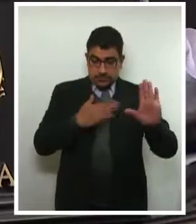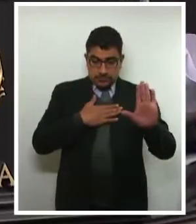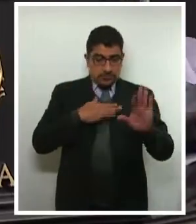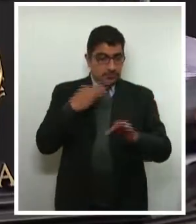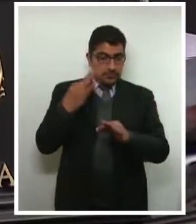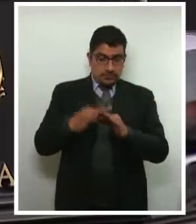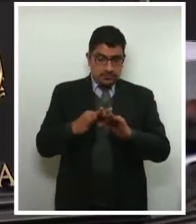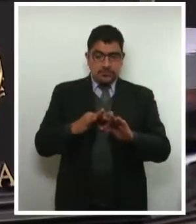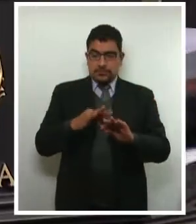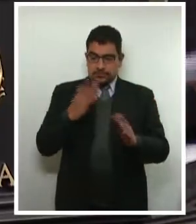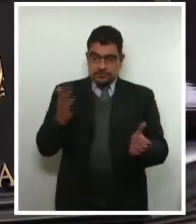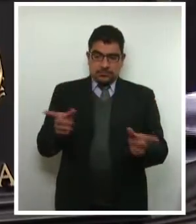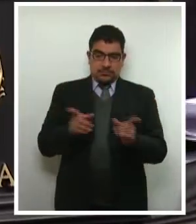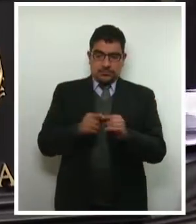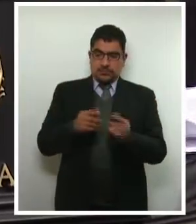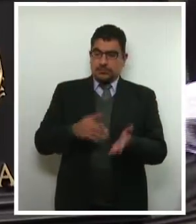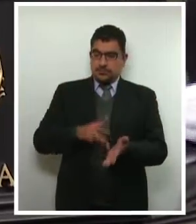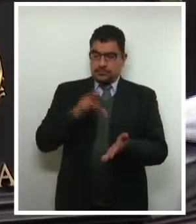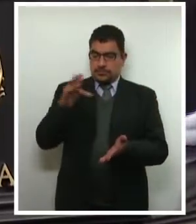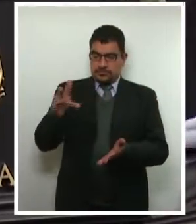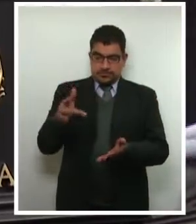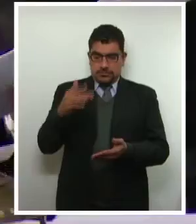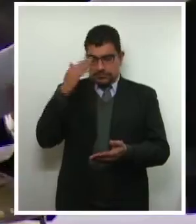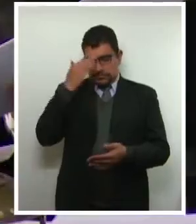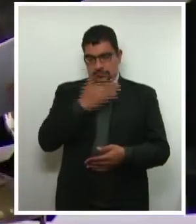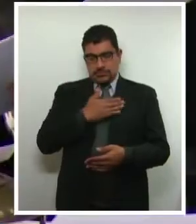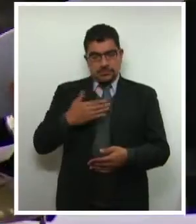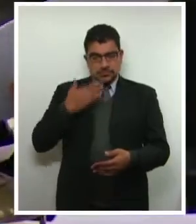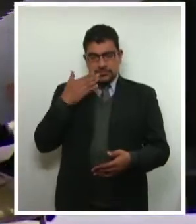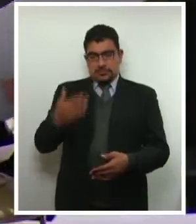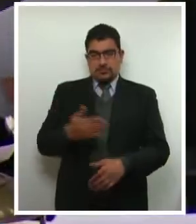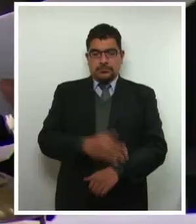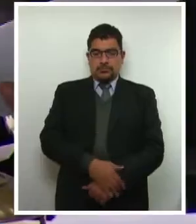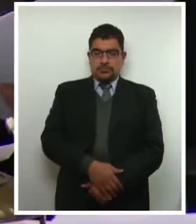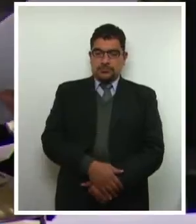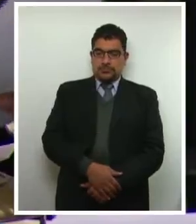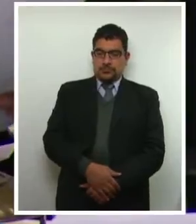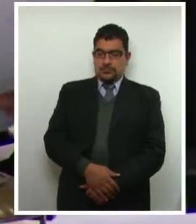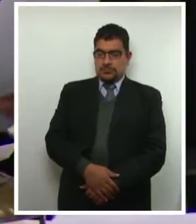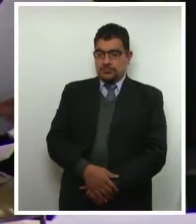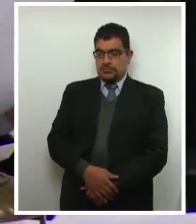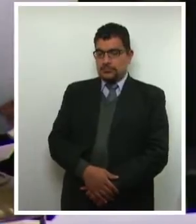cumplimiento. Es cuanto, Presidenta. Adelante.